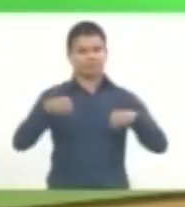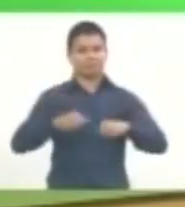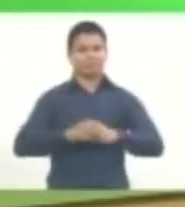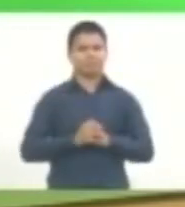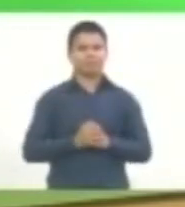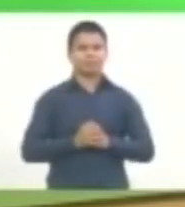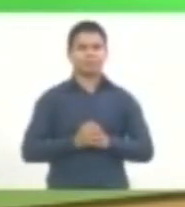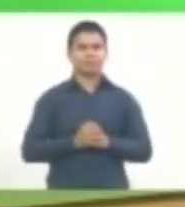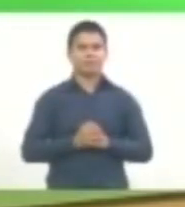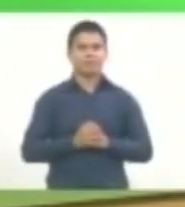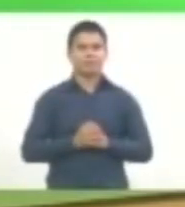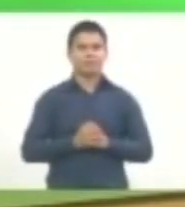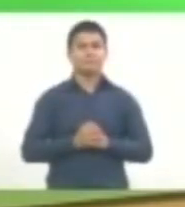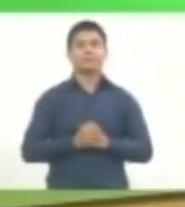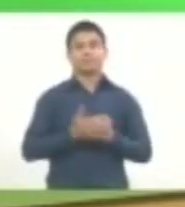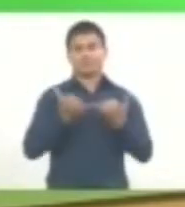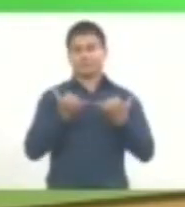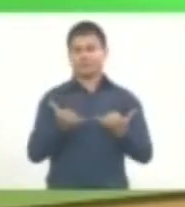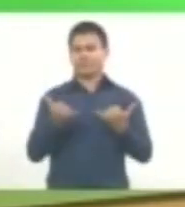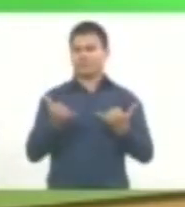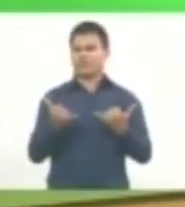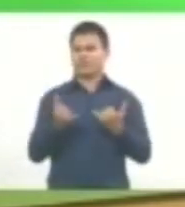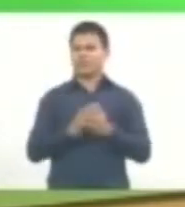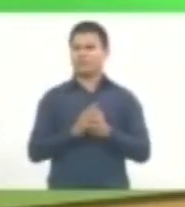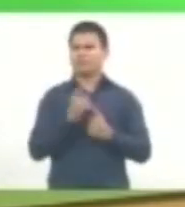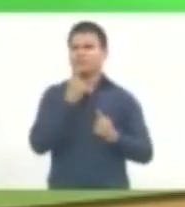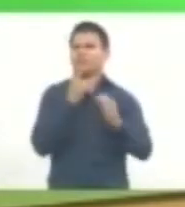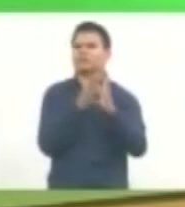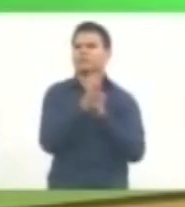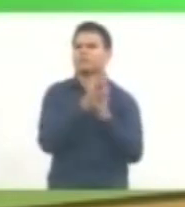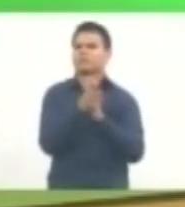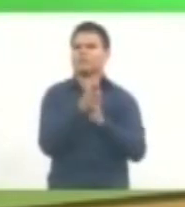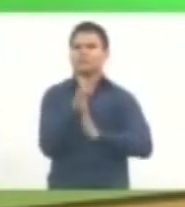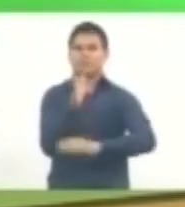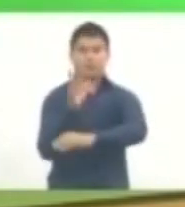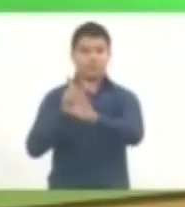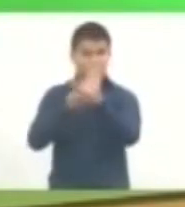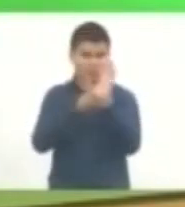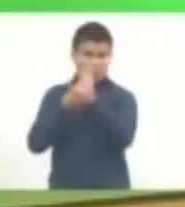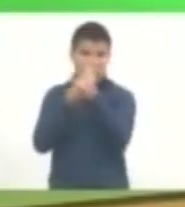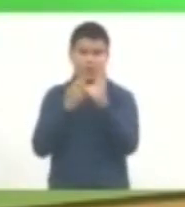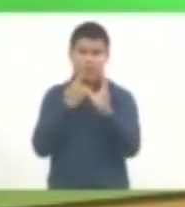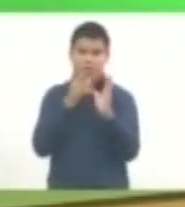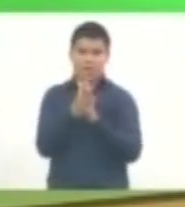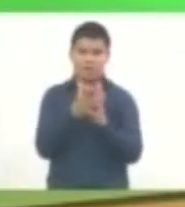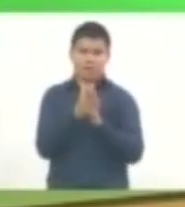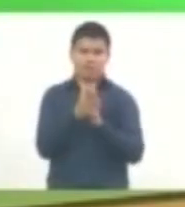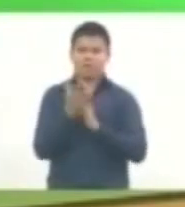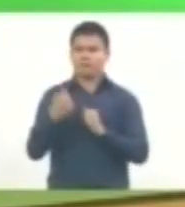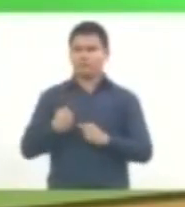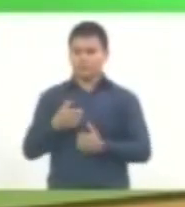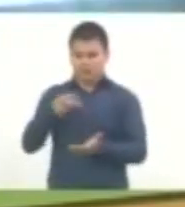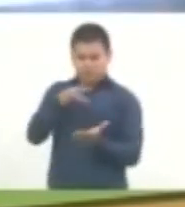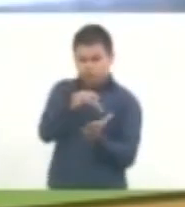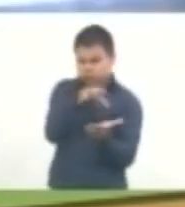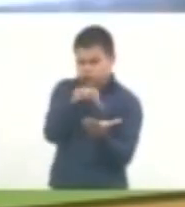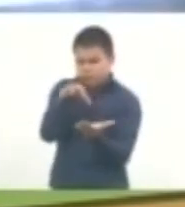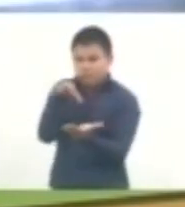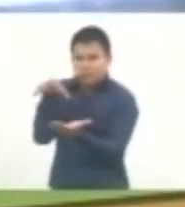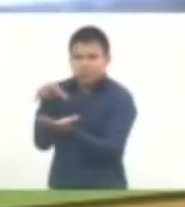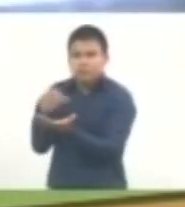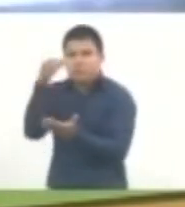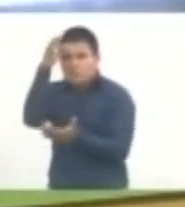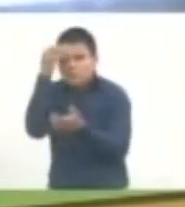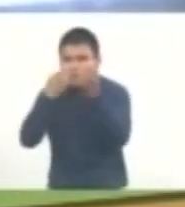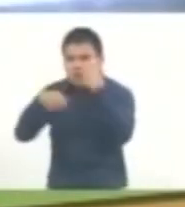noticias, cae cargamento de marihuana en doble fondo de un camión en el departamento de La Guajira. El alucinógeno pretendía ser llevado al municipio fronterizo